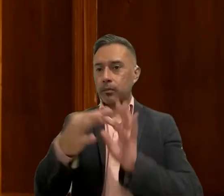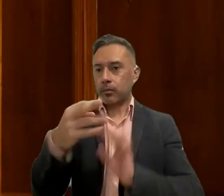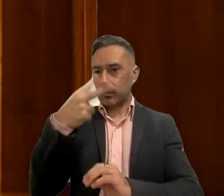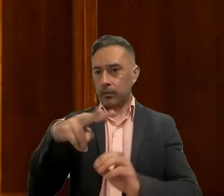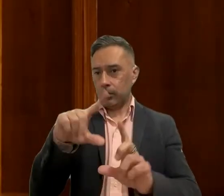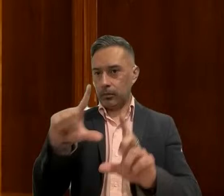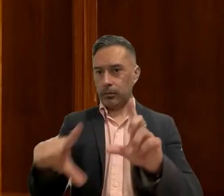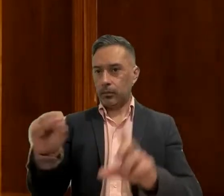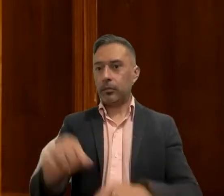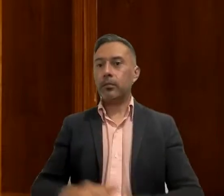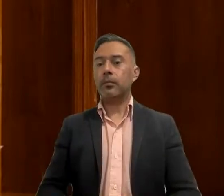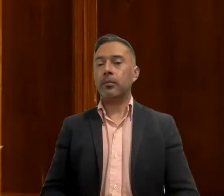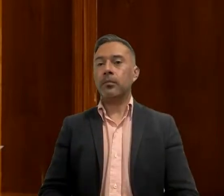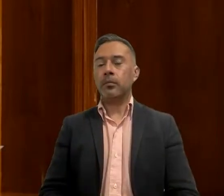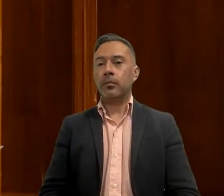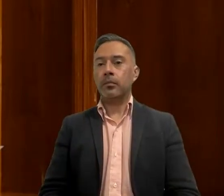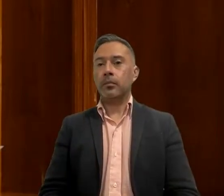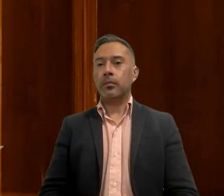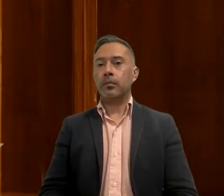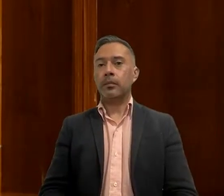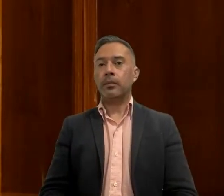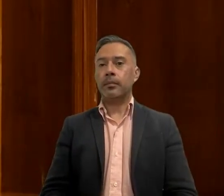Mexicanos.